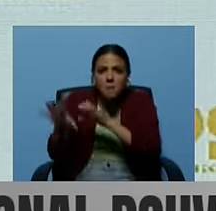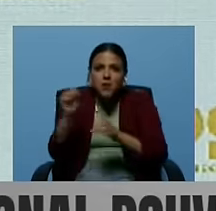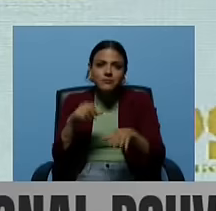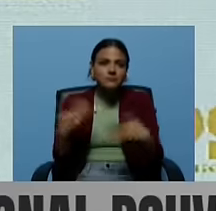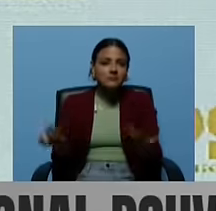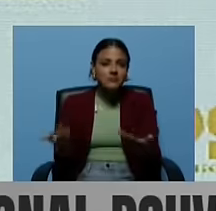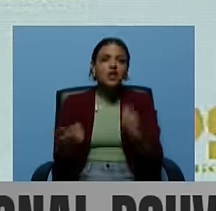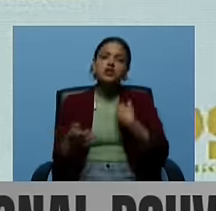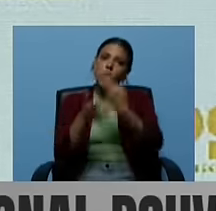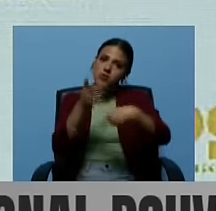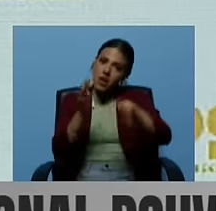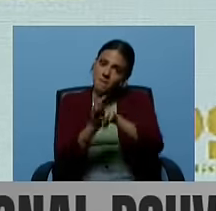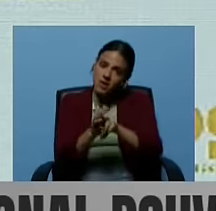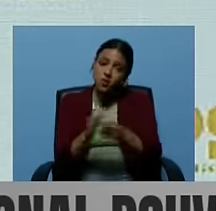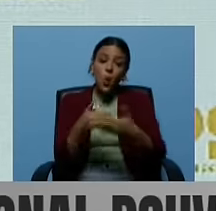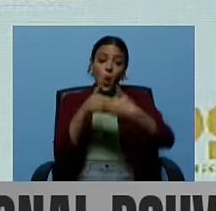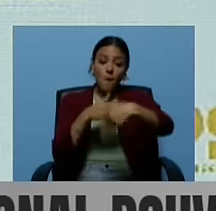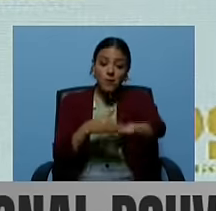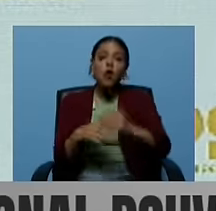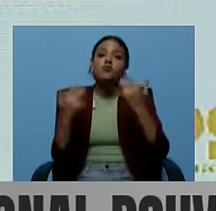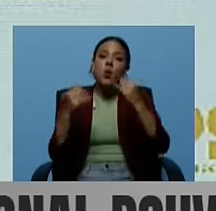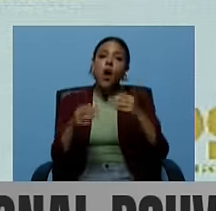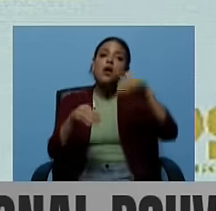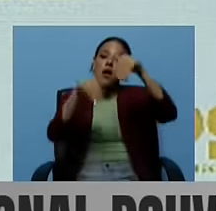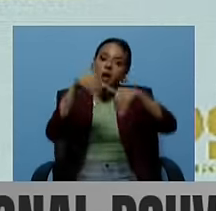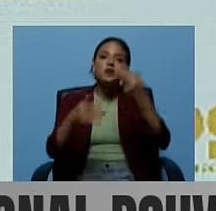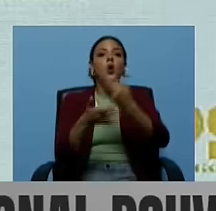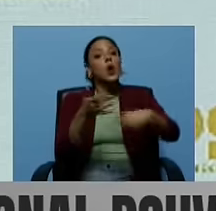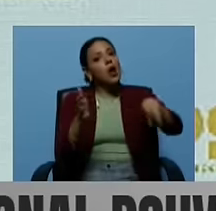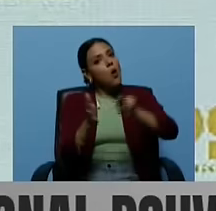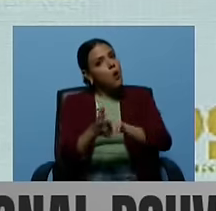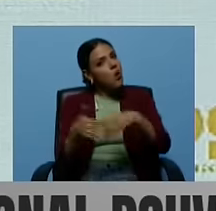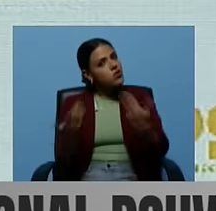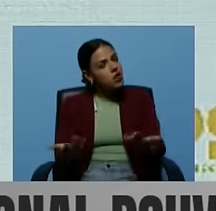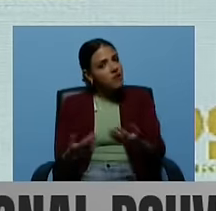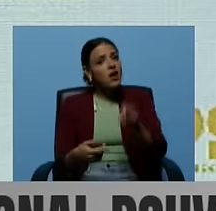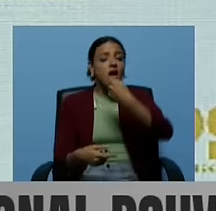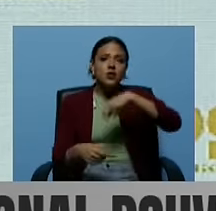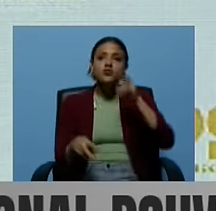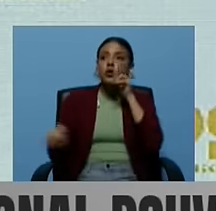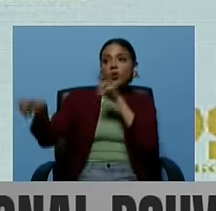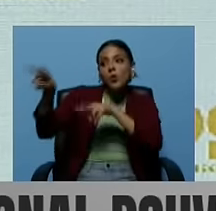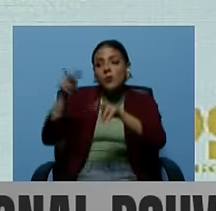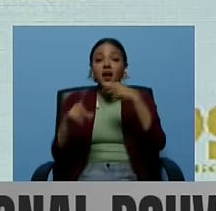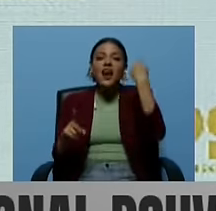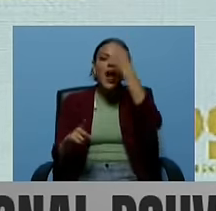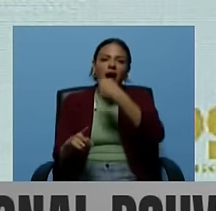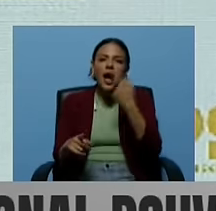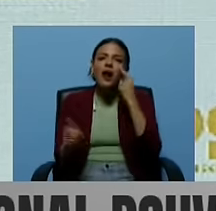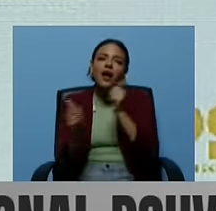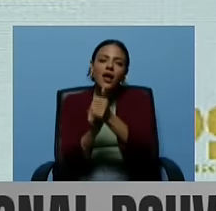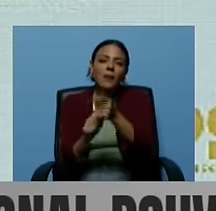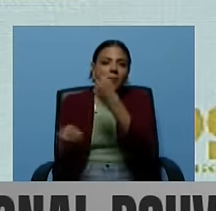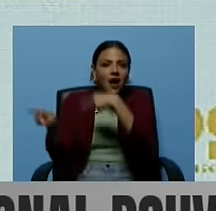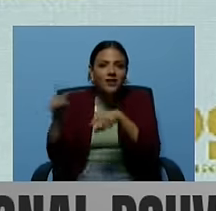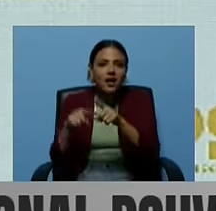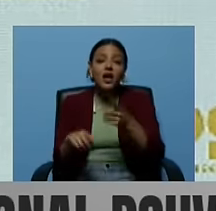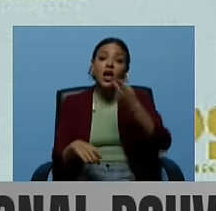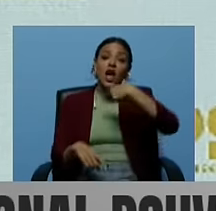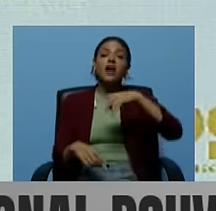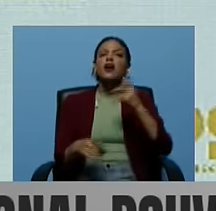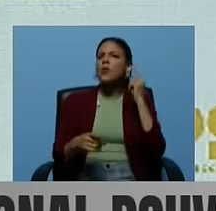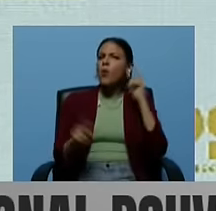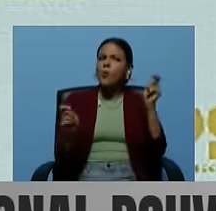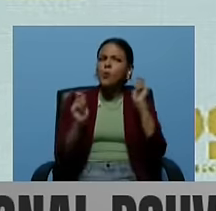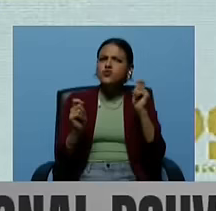Repito, hay elecciones dentro de poco. Ahí vamos a ver las caras. Se ven las caras, ¿no es que dice una canción